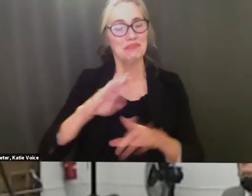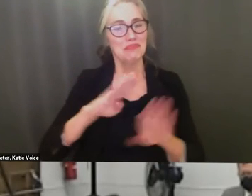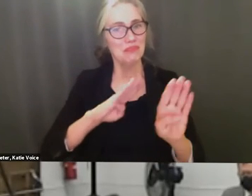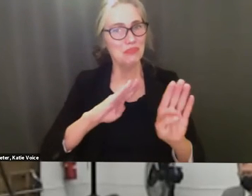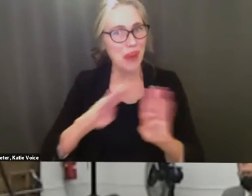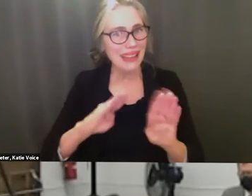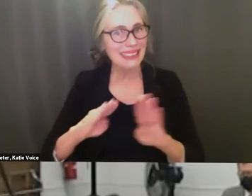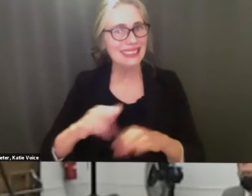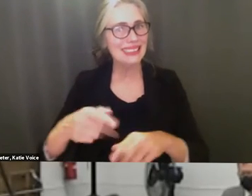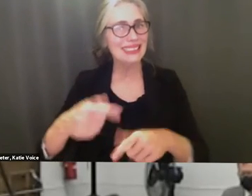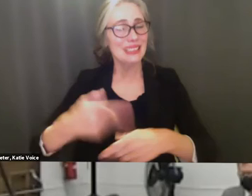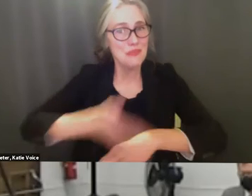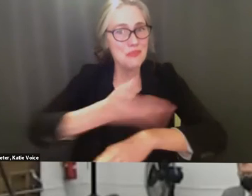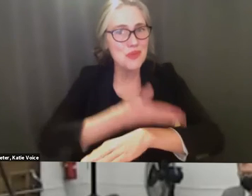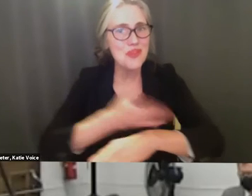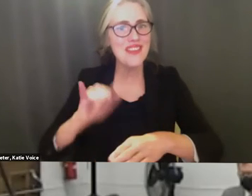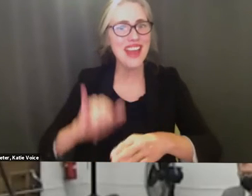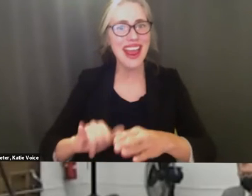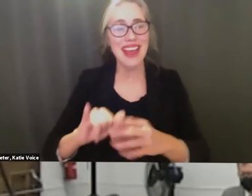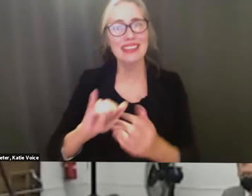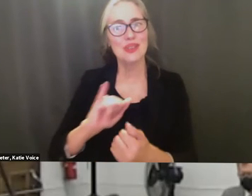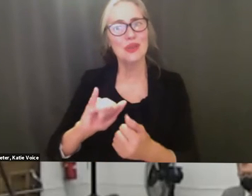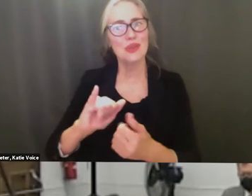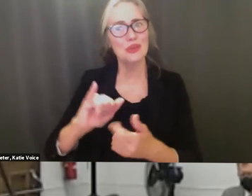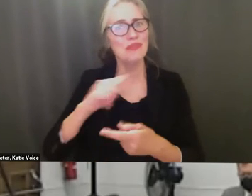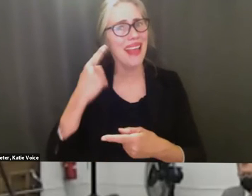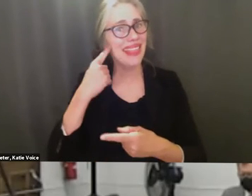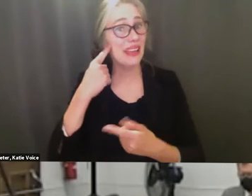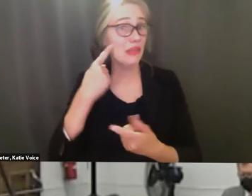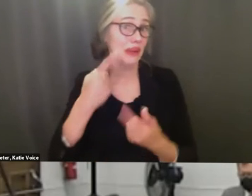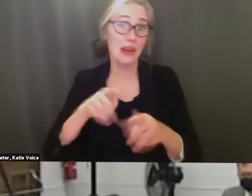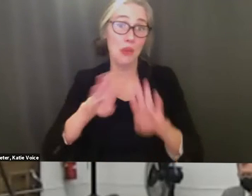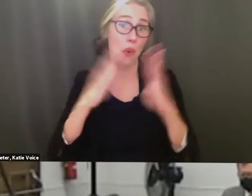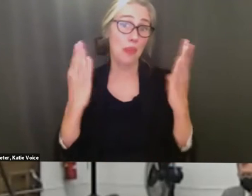pasar este asunto para cualquier pregunta que puedan tener. Gracias.